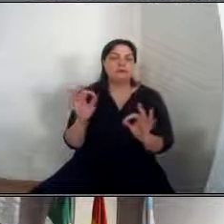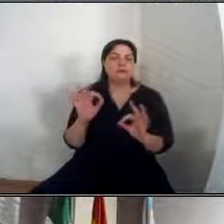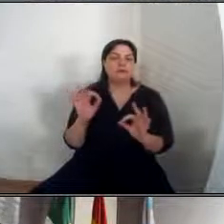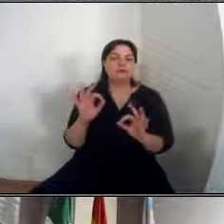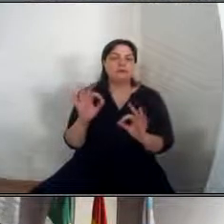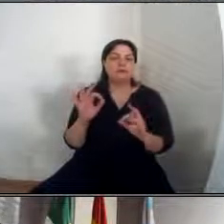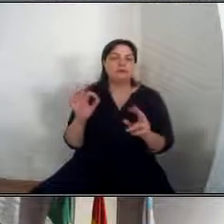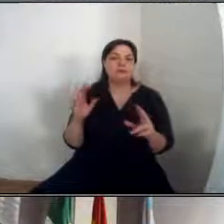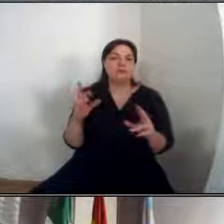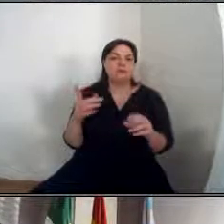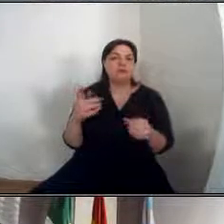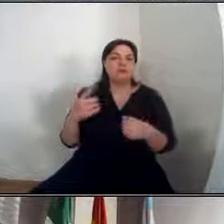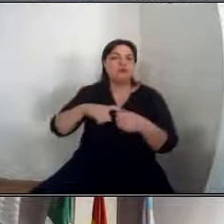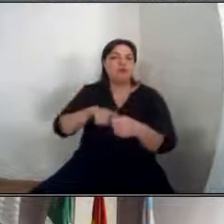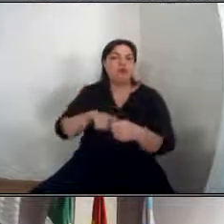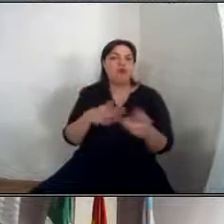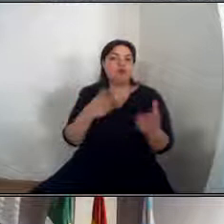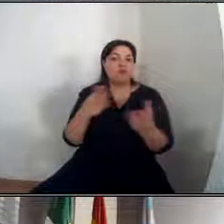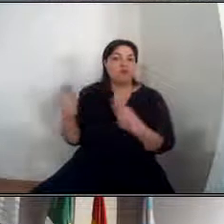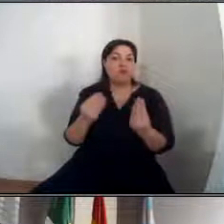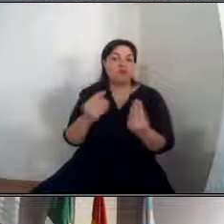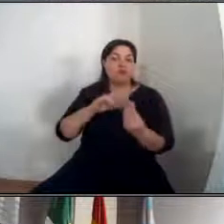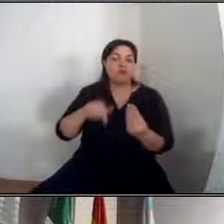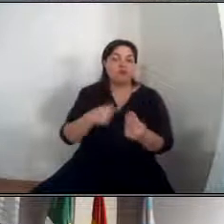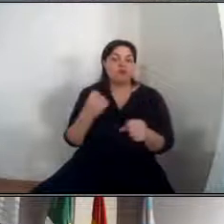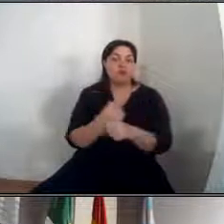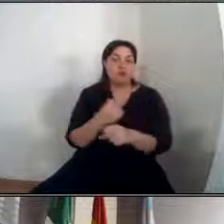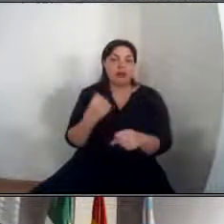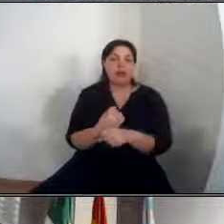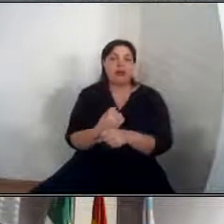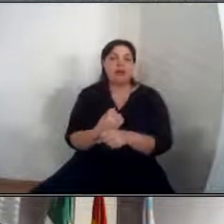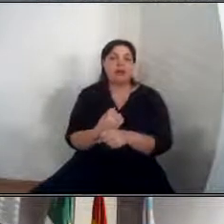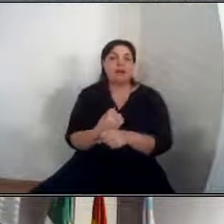los socios en que los que nosotros trabajamos son